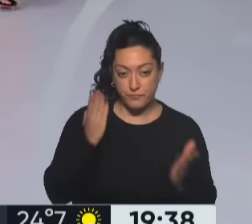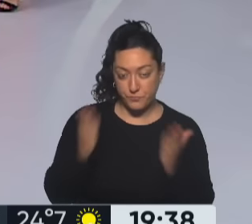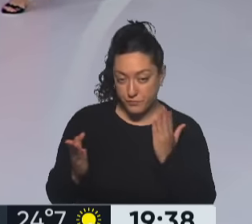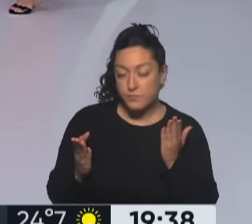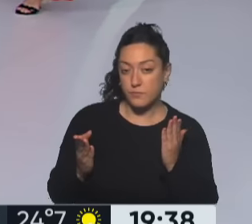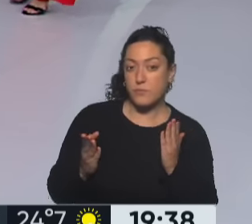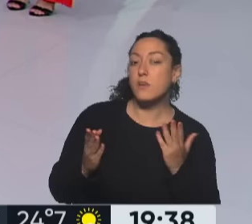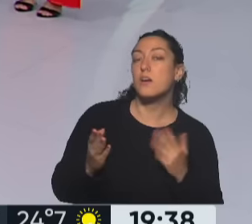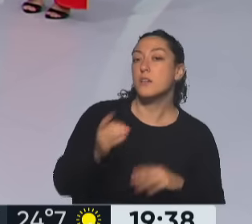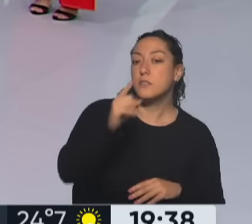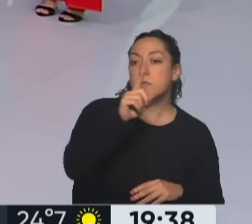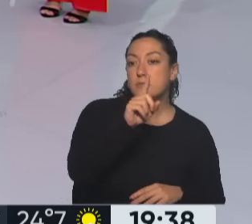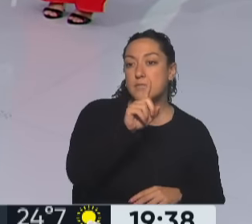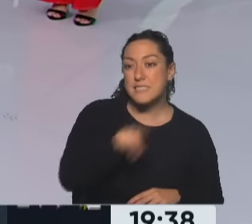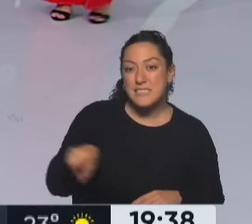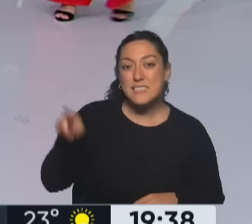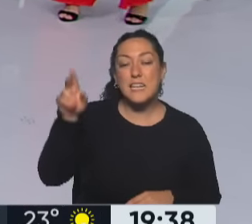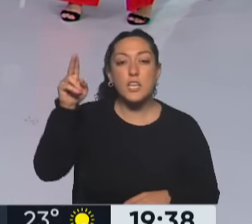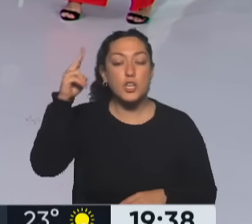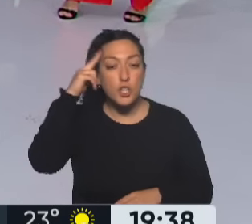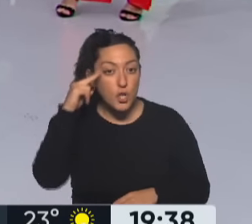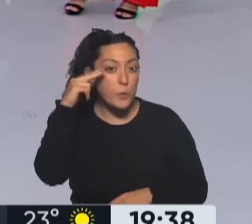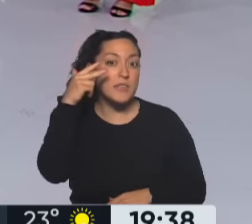respecto a octubre de 2024 estamos hablando de un